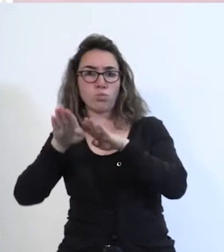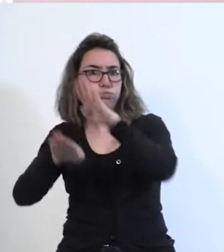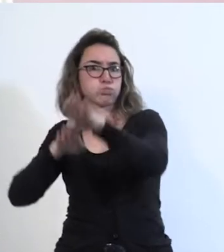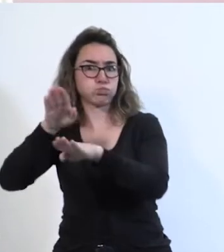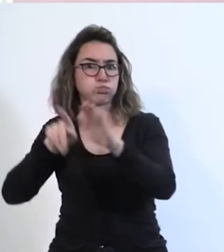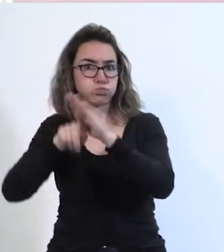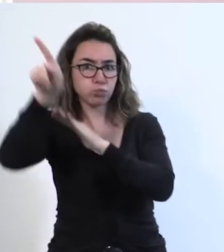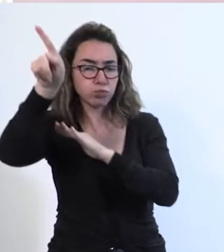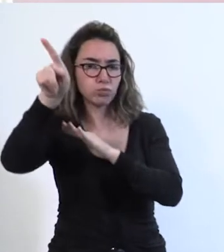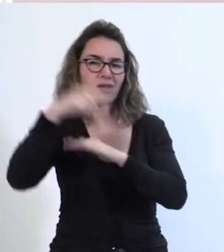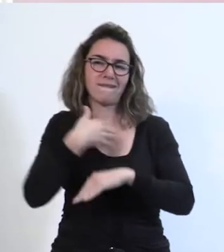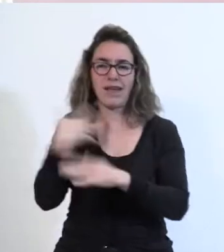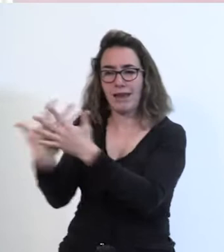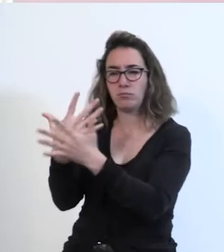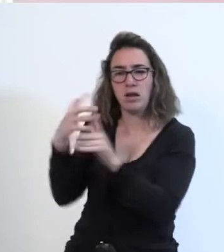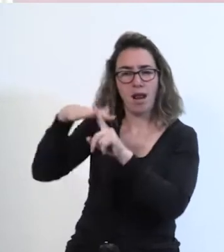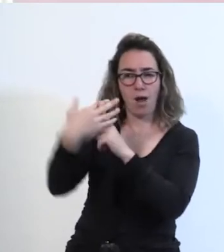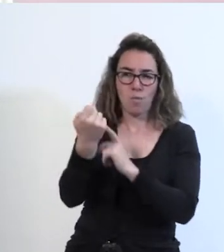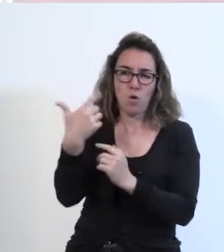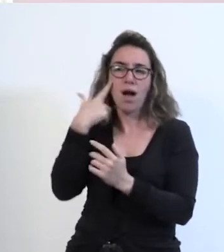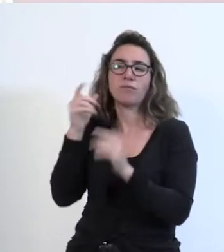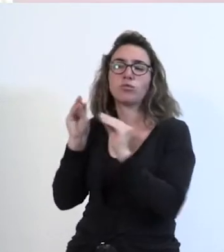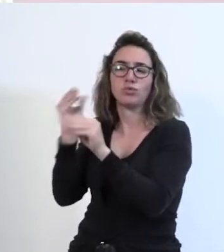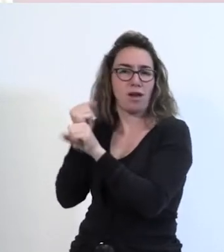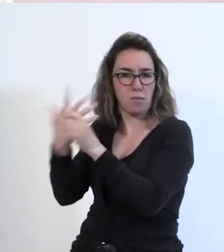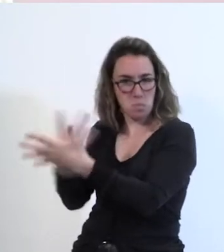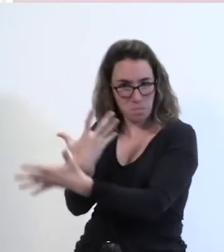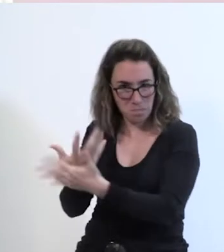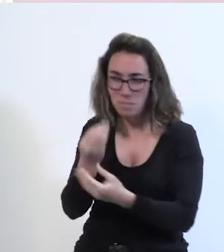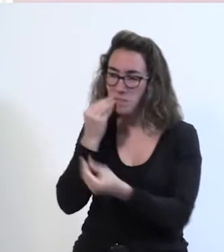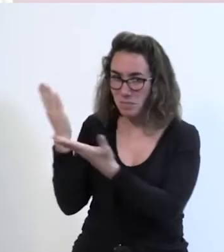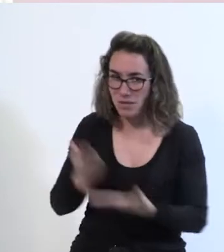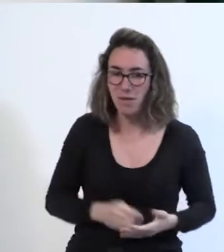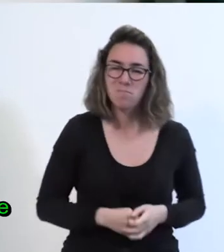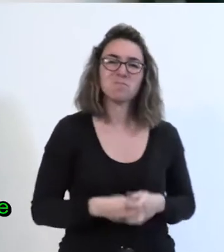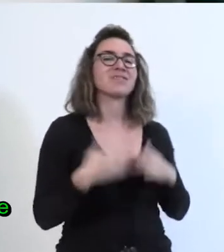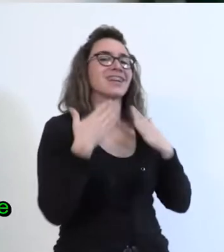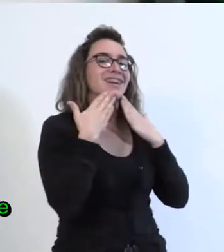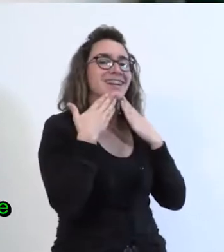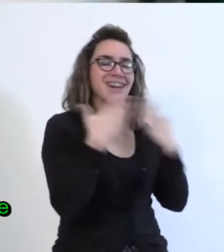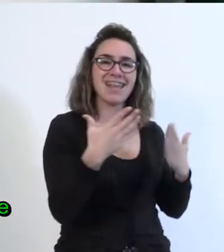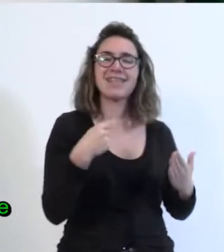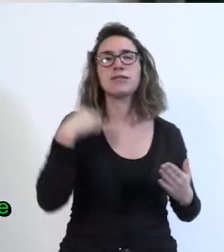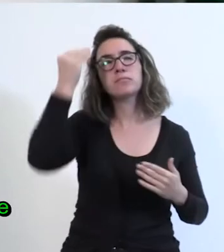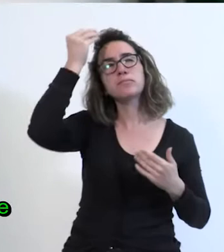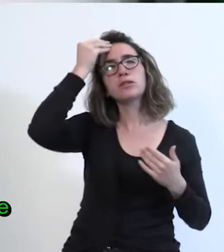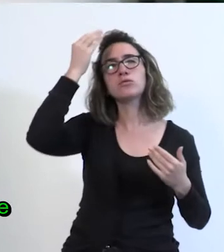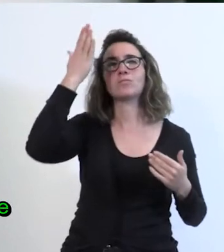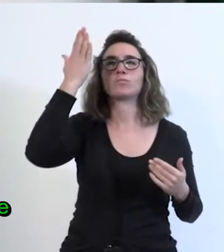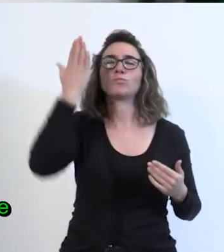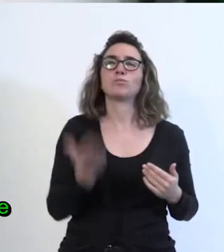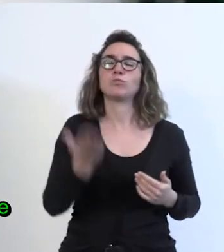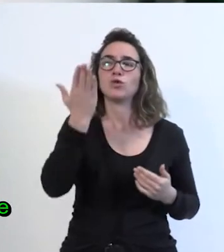que nos sitúes un poquito, ¿y cuál es el trabajo que realizáis, Morena? Bienvenida. Gracias. Pues yo pienso que es importante